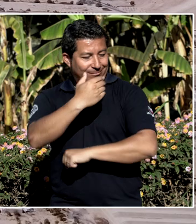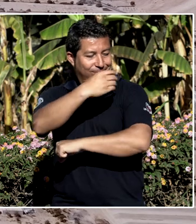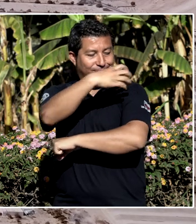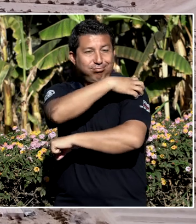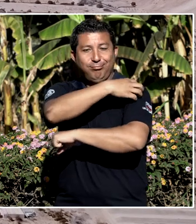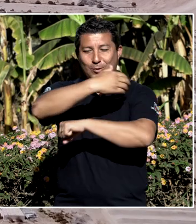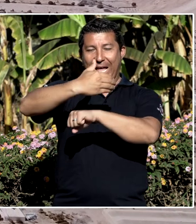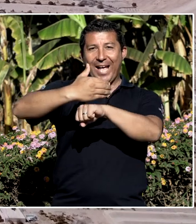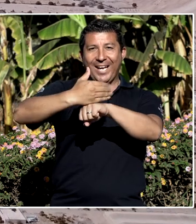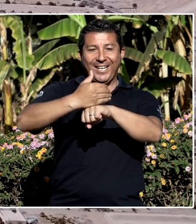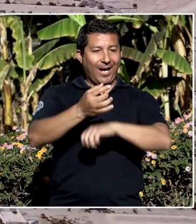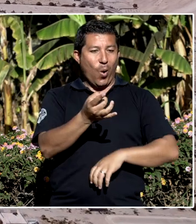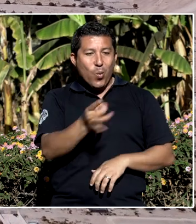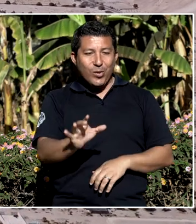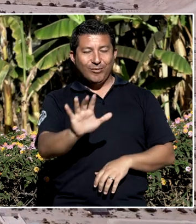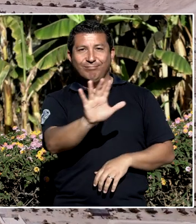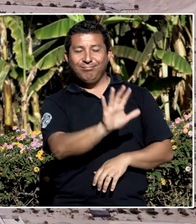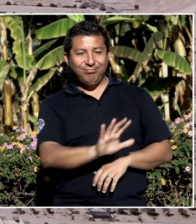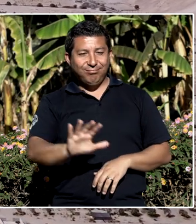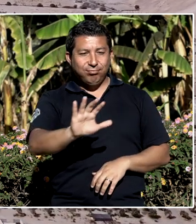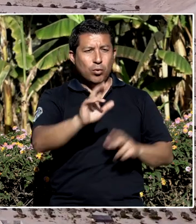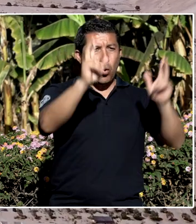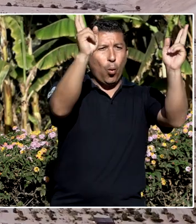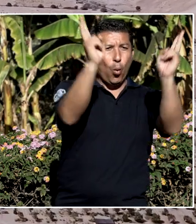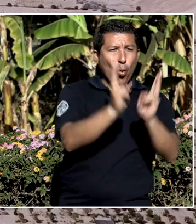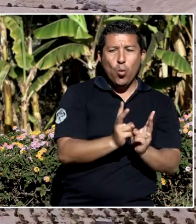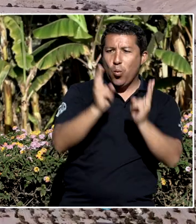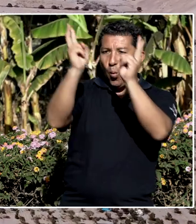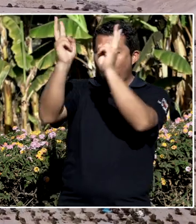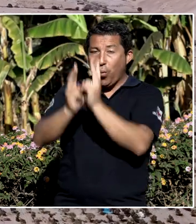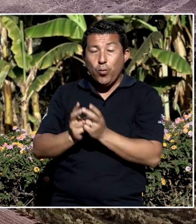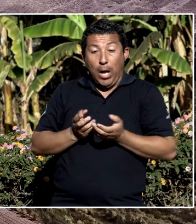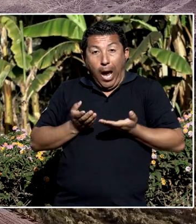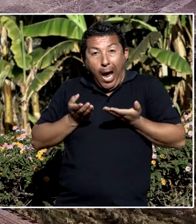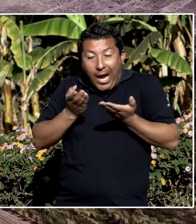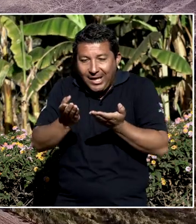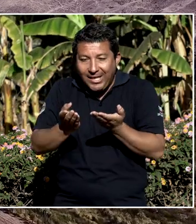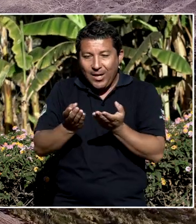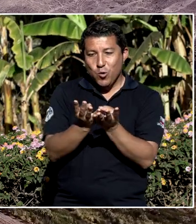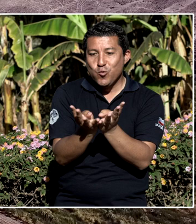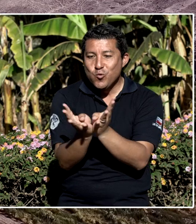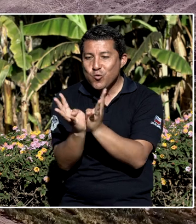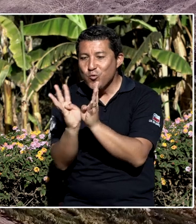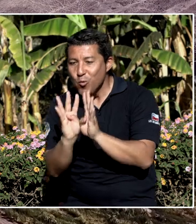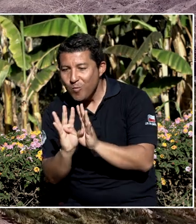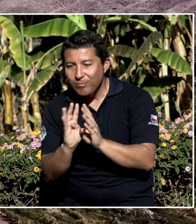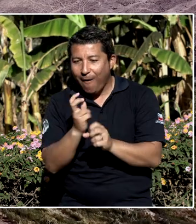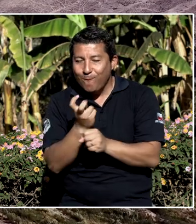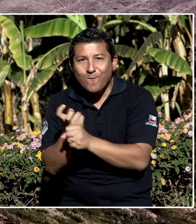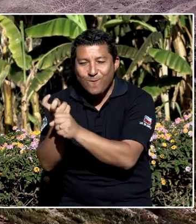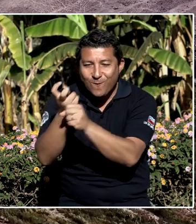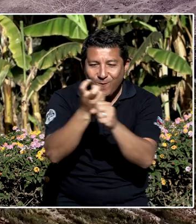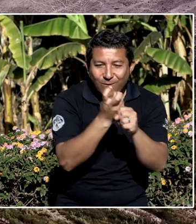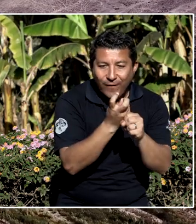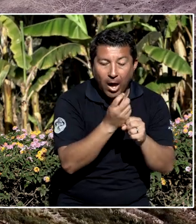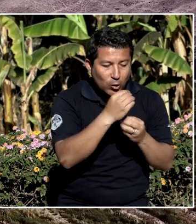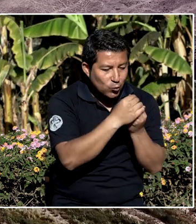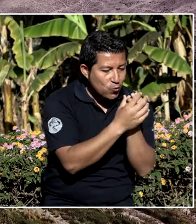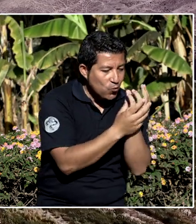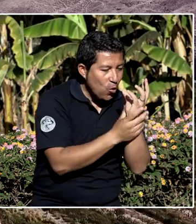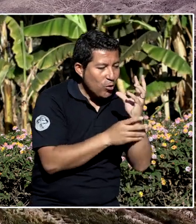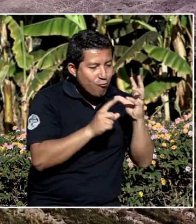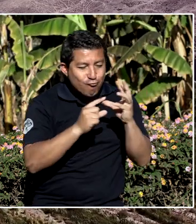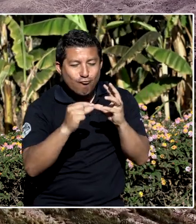nuestra región habitan principalmente los valles donde aprovecha de anidar y disfrutar del